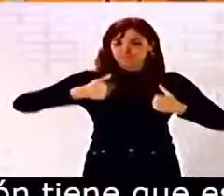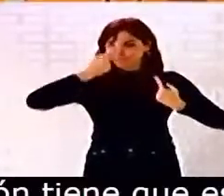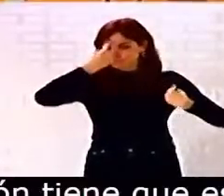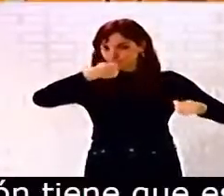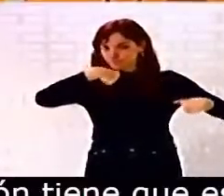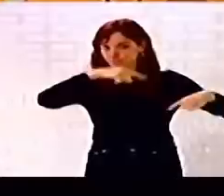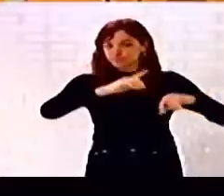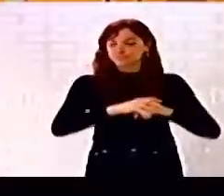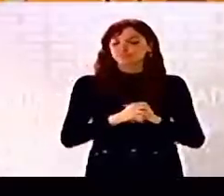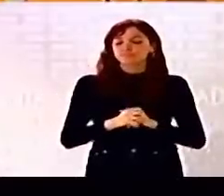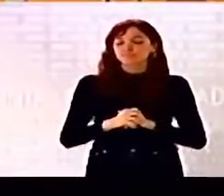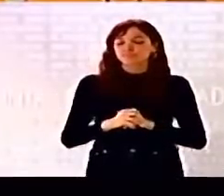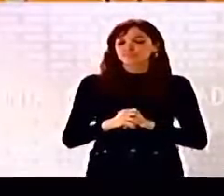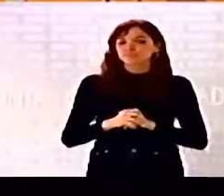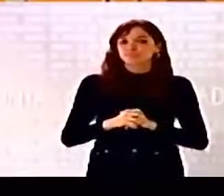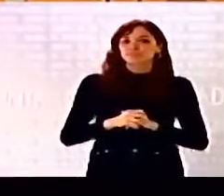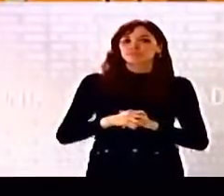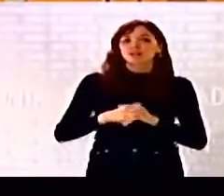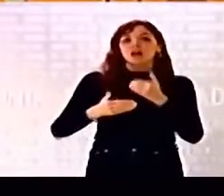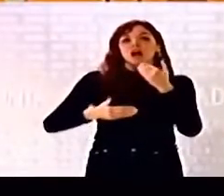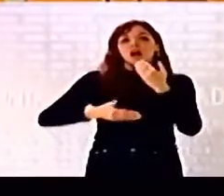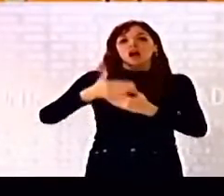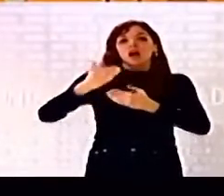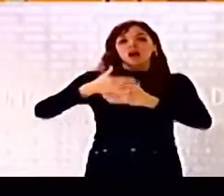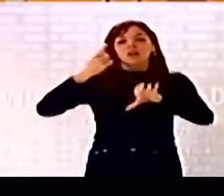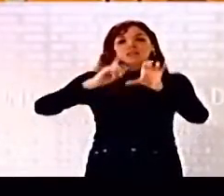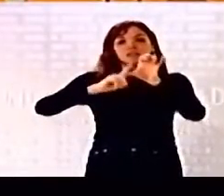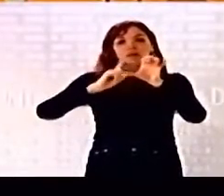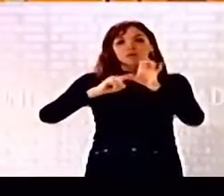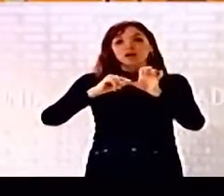Beatriz de la Jera, de Extremadura, 7 días.